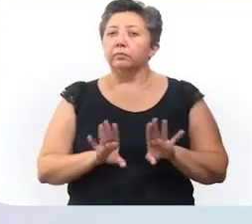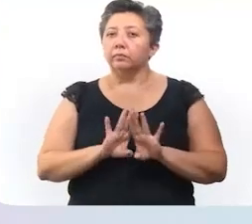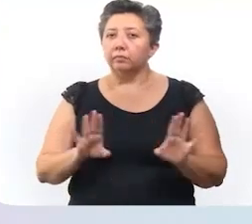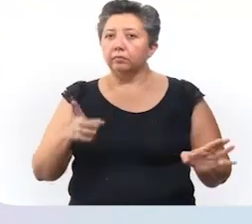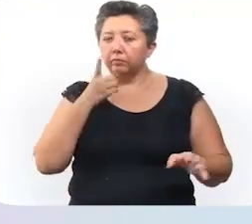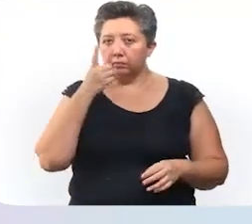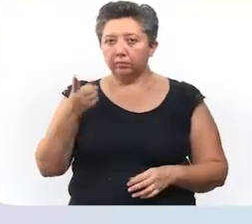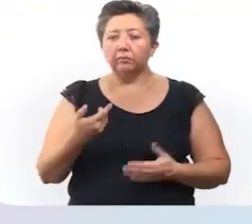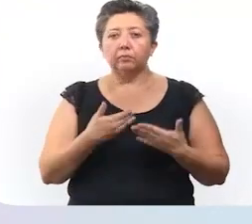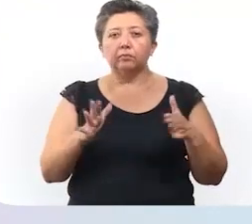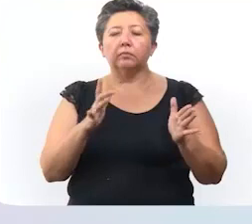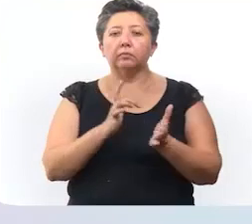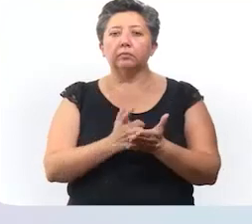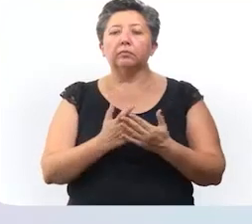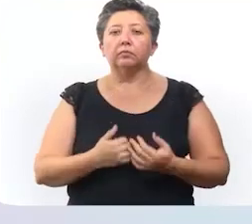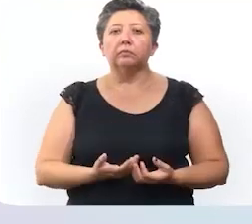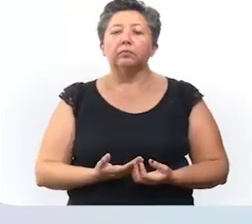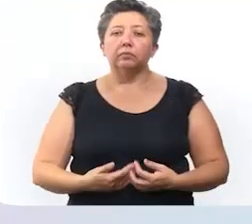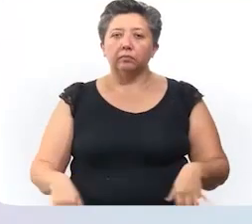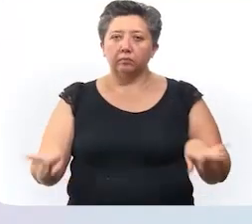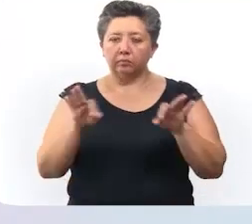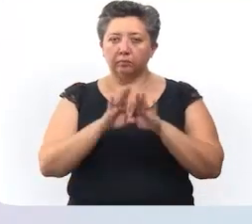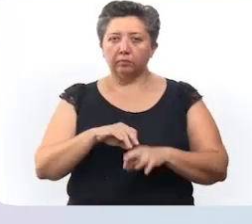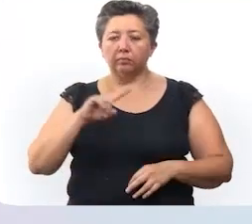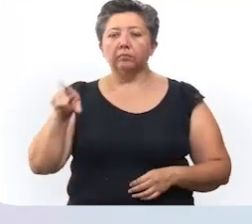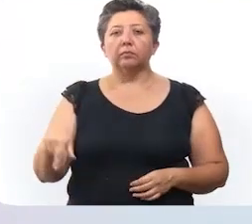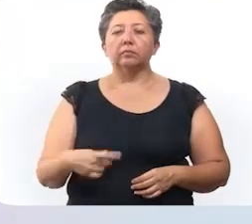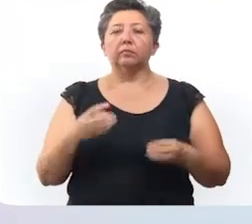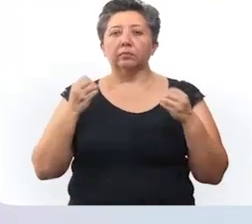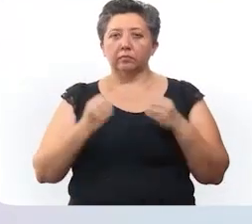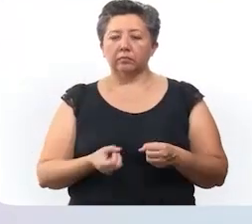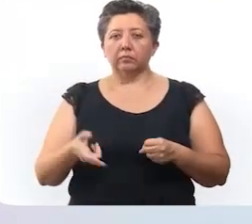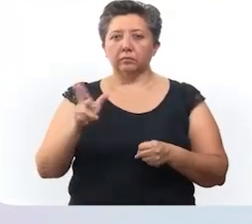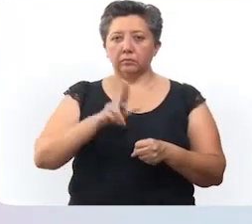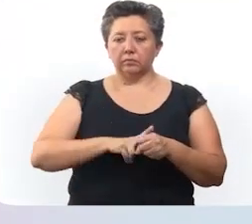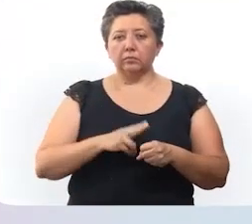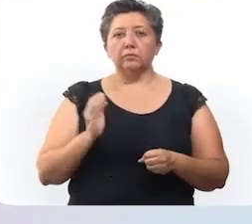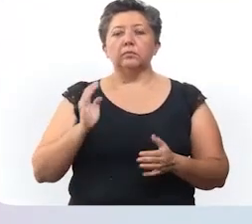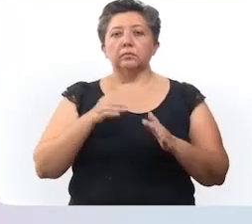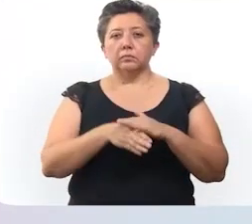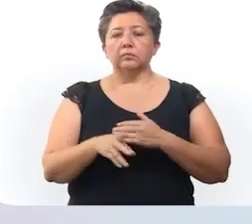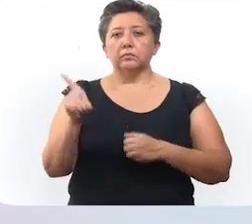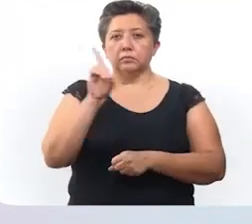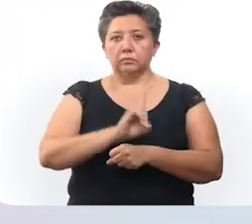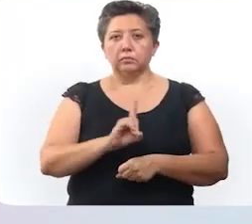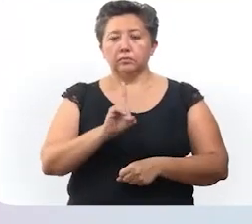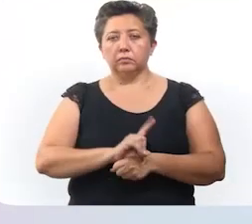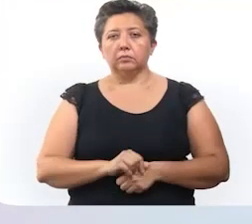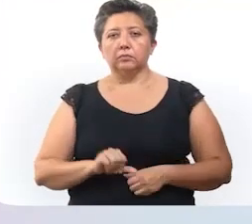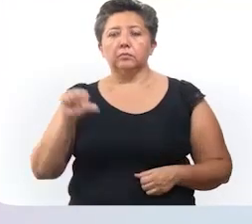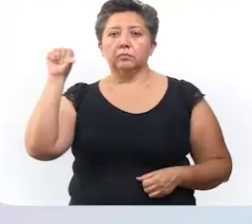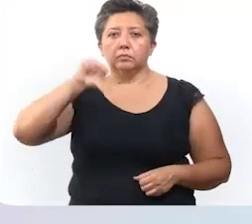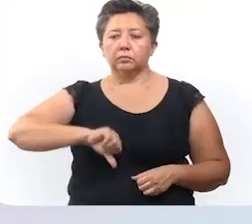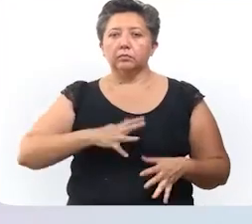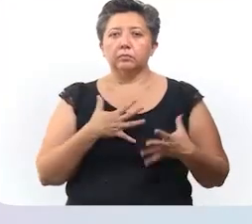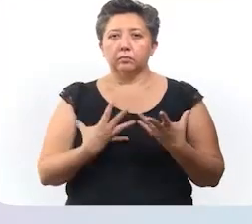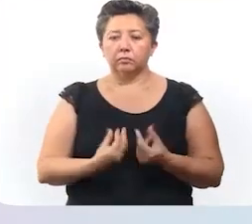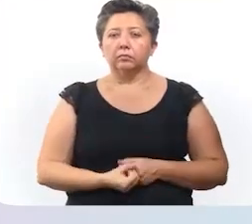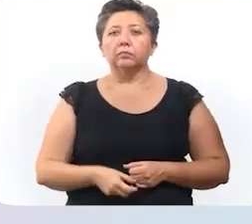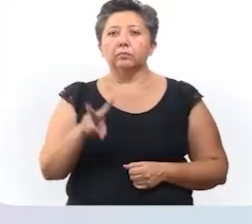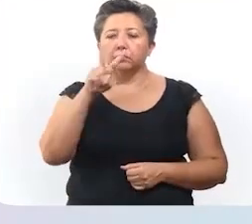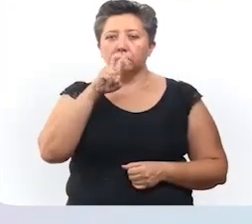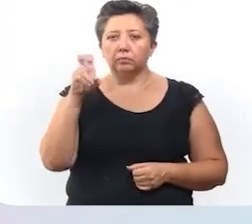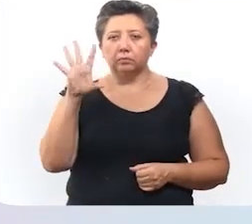se ha señalado, en la reapertura económica, los datos más importantes son la ocupación hospitalaria y los ingresos diarios. El día de hoy